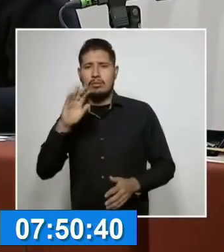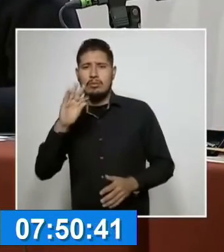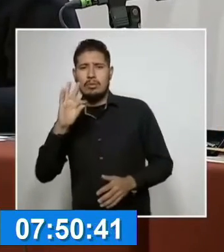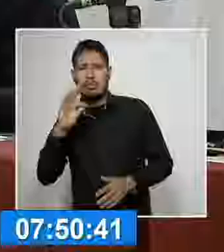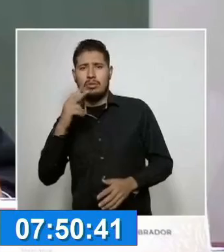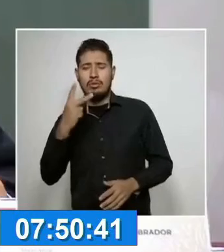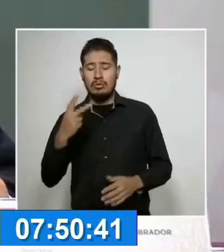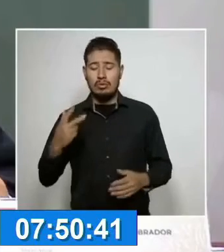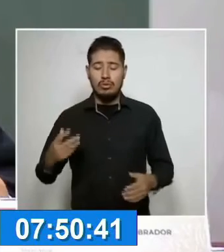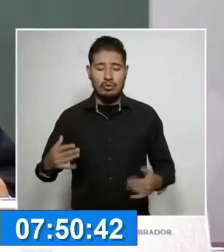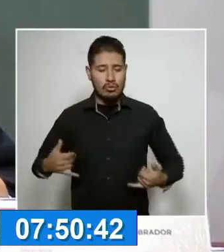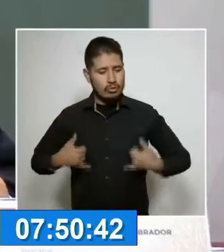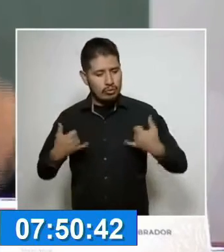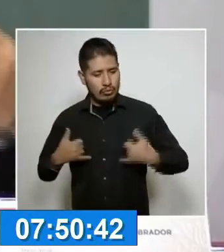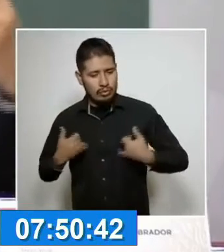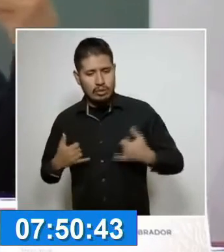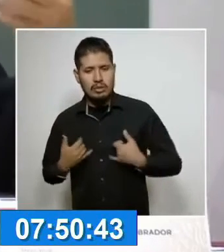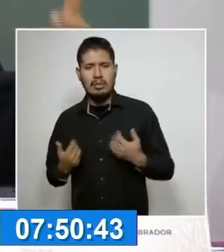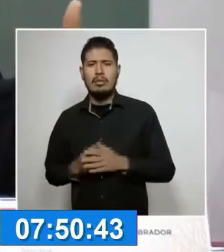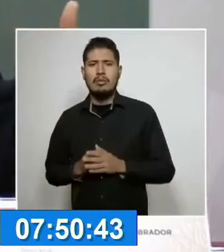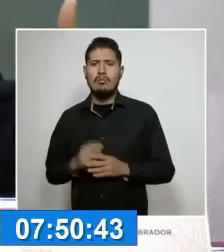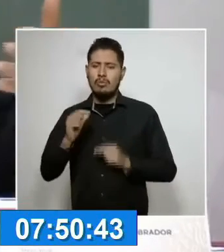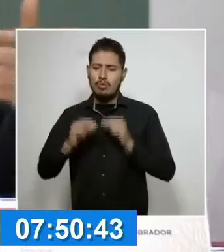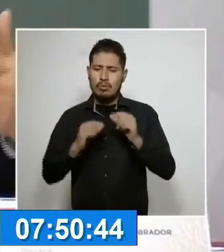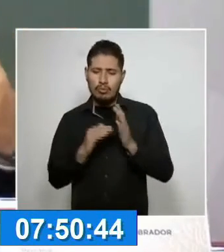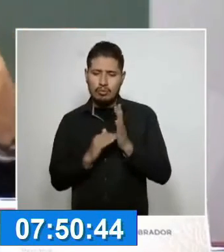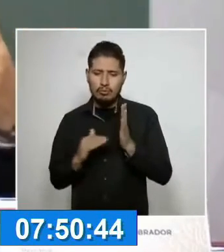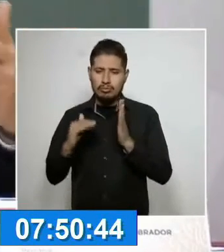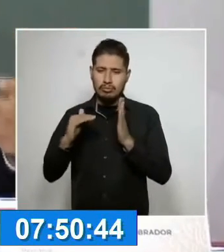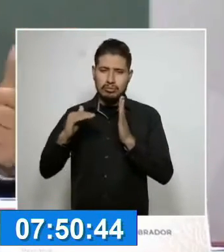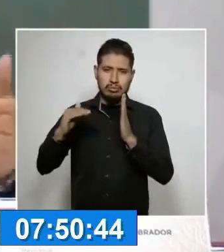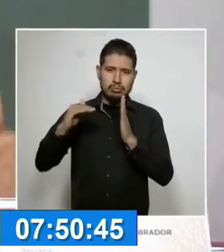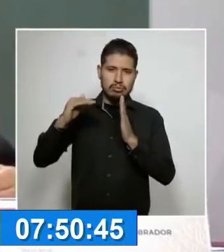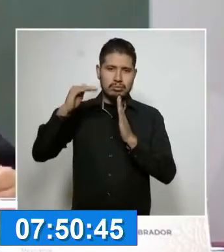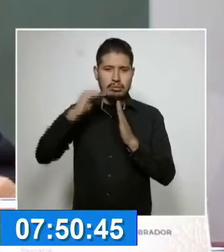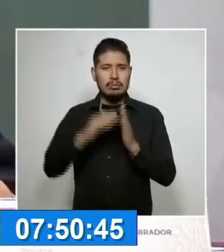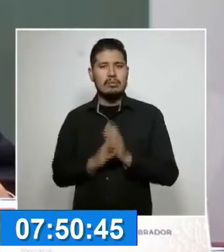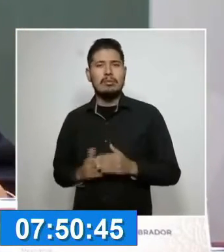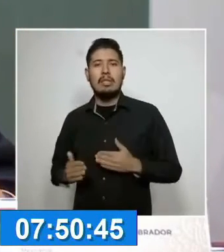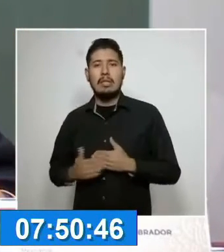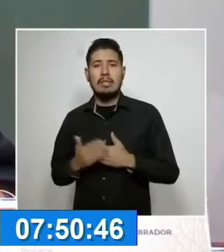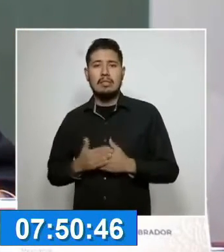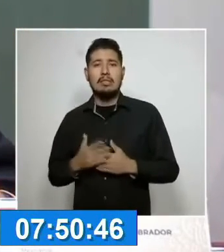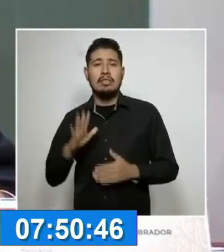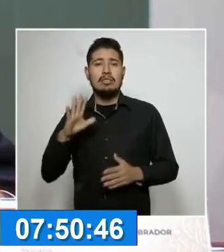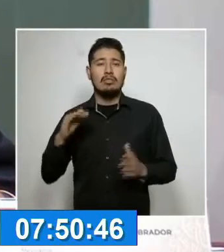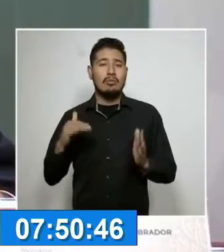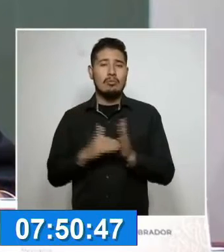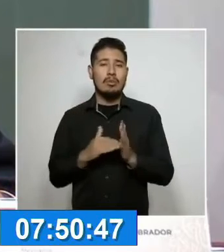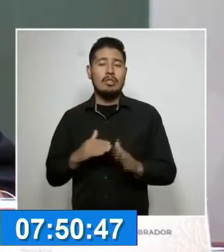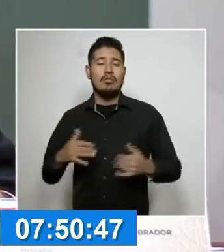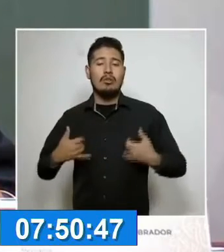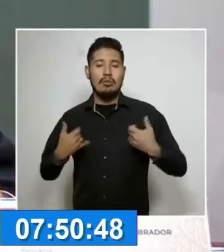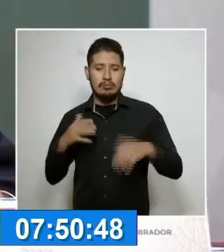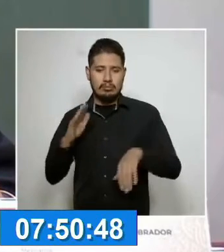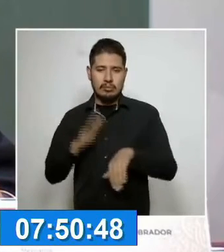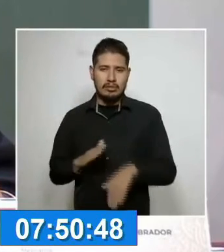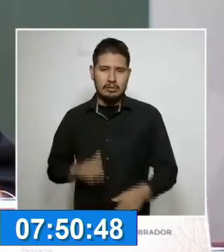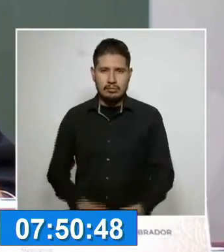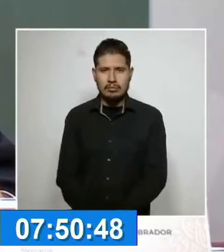9.148 jóvenes, y se va a incrementar casi a 5.000 jóvenes más.